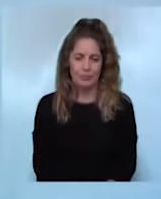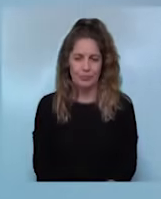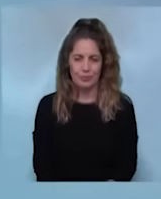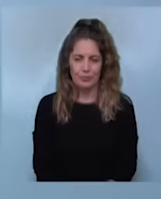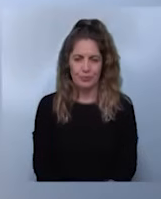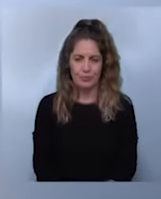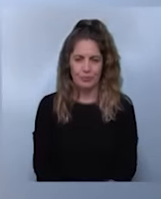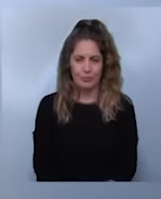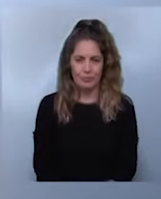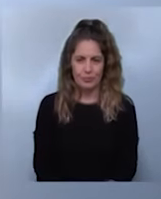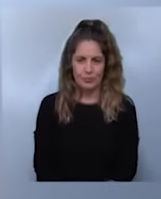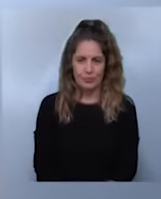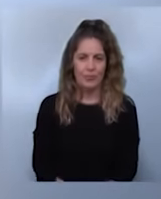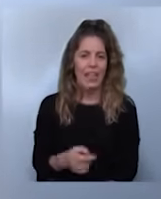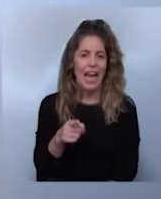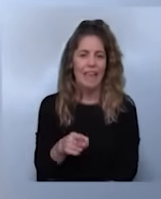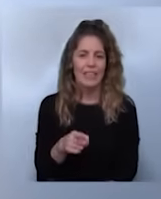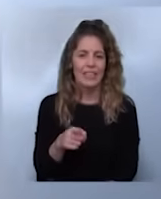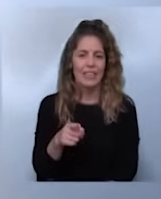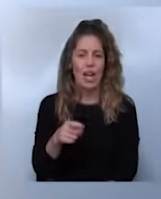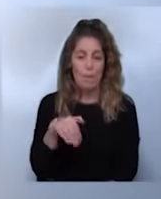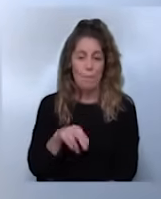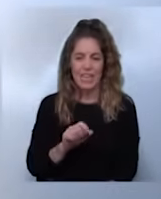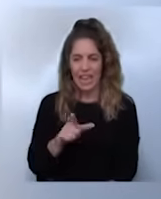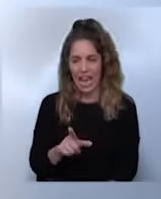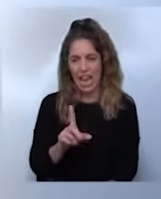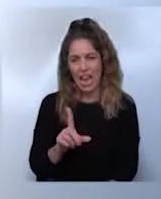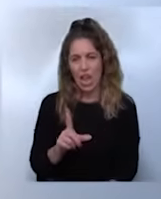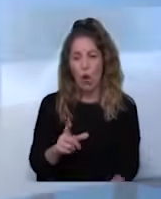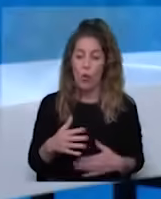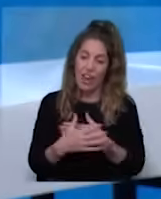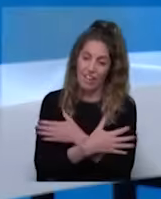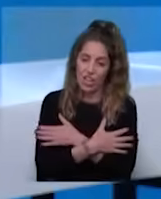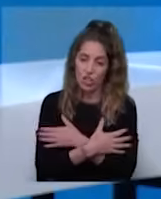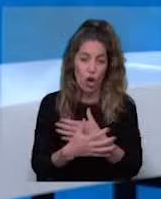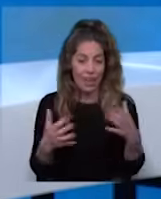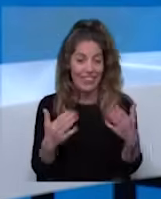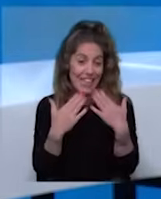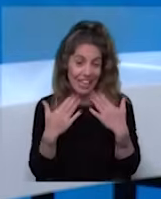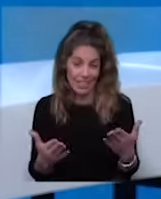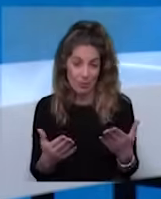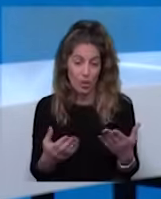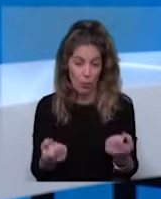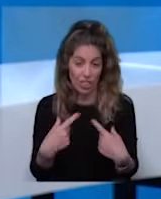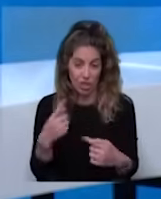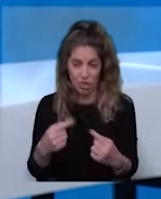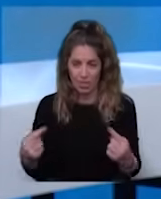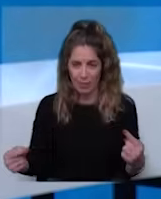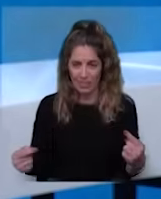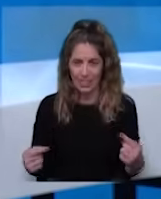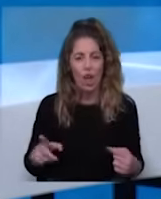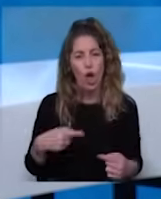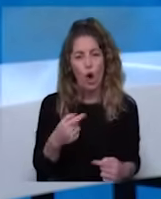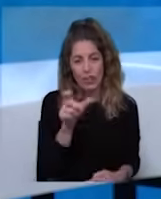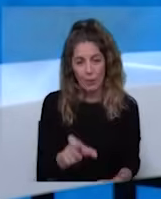Vicente muy bien ahí lo tenemos a Miguel le mandamos un abrazo grande eh el agradecimiento Además este por por este material otro actor